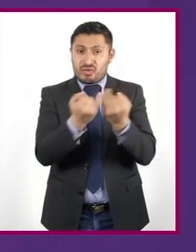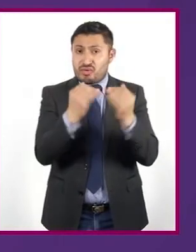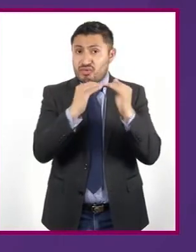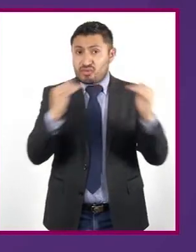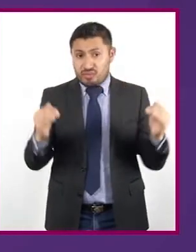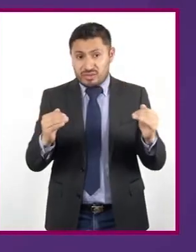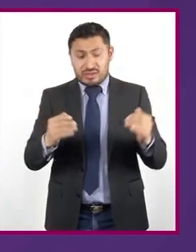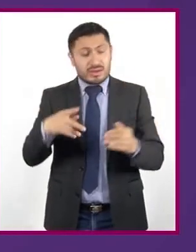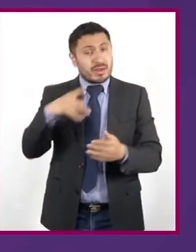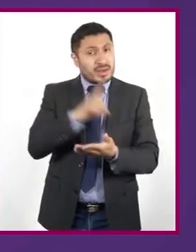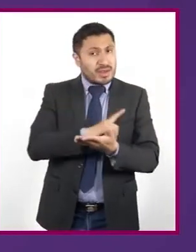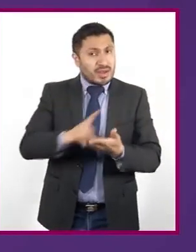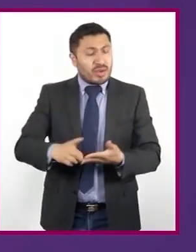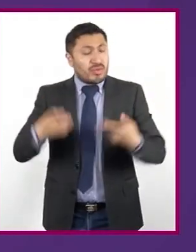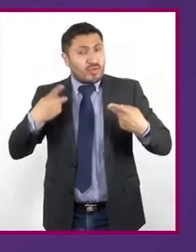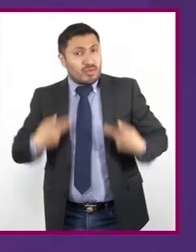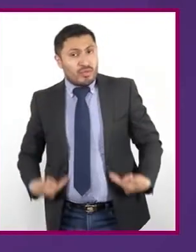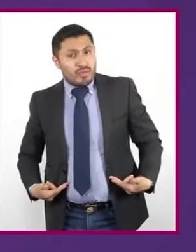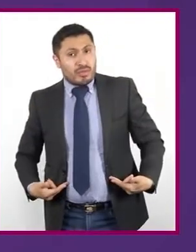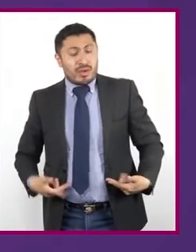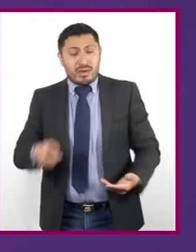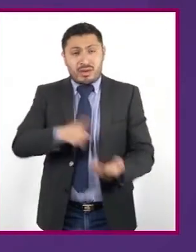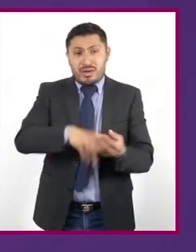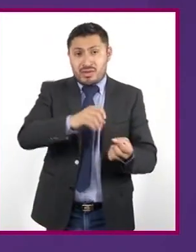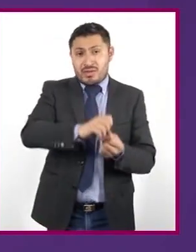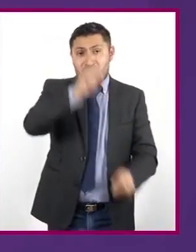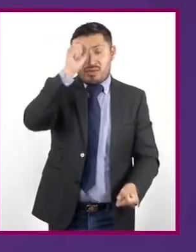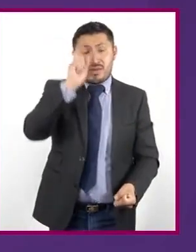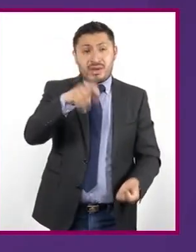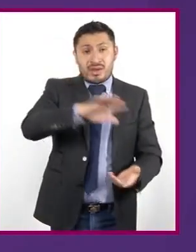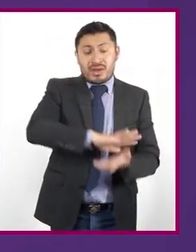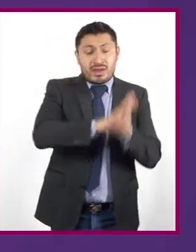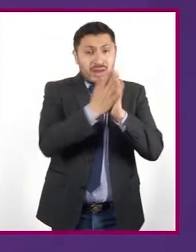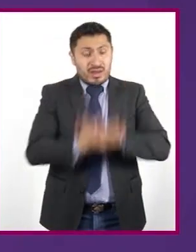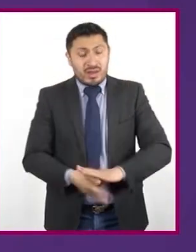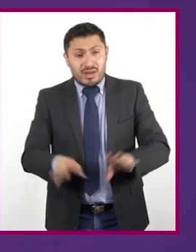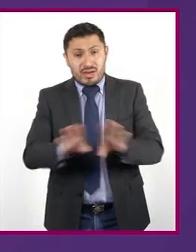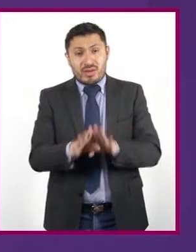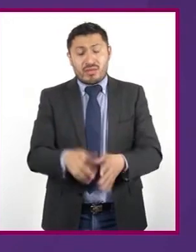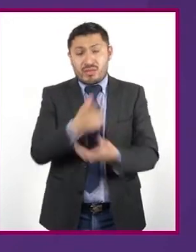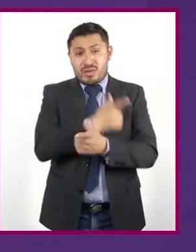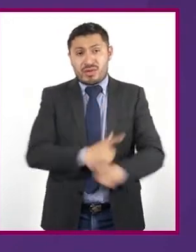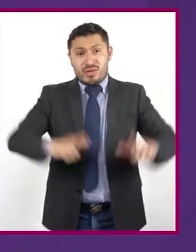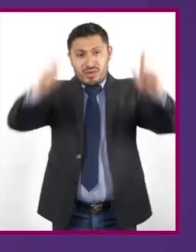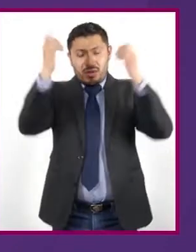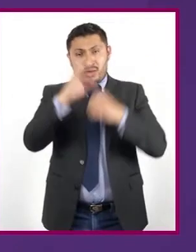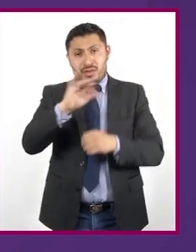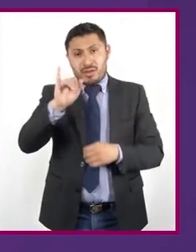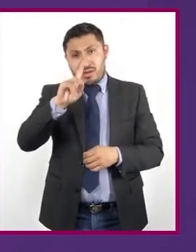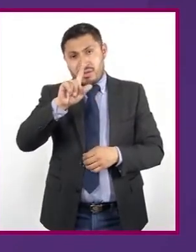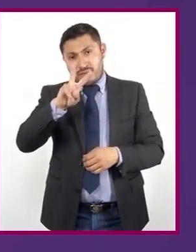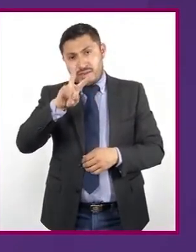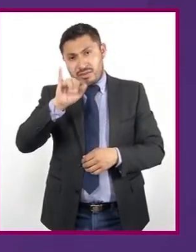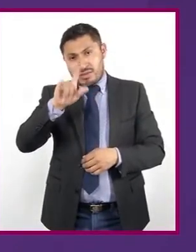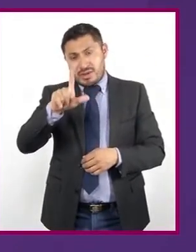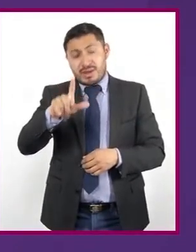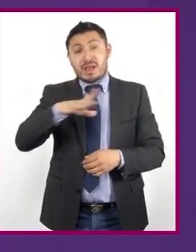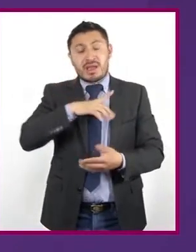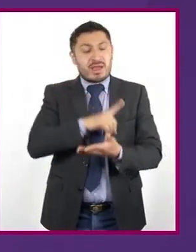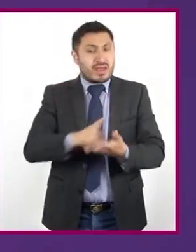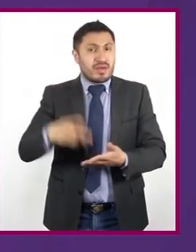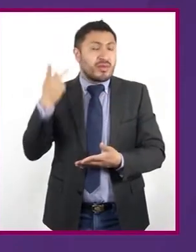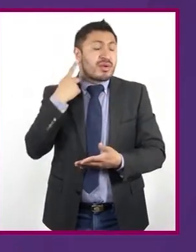Los derechos humanos contemplados en la Constitución se traducen en libertades civiles y derechos políticos de las personas a las que se